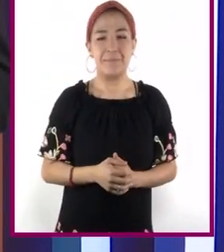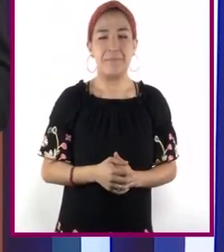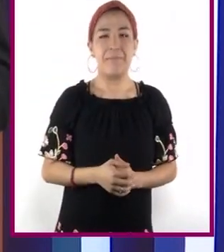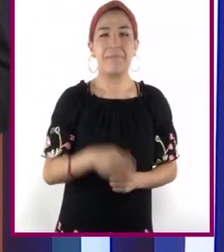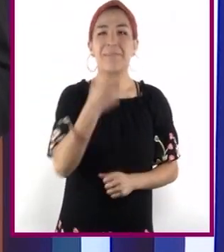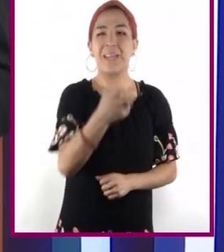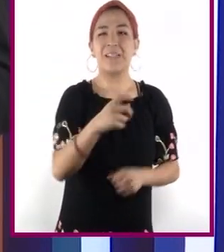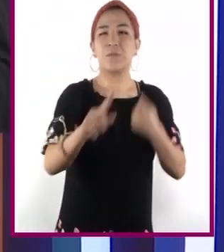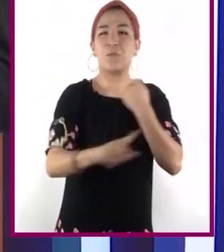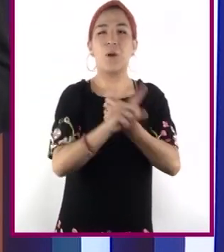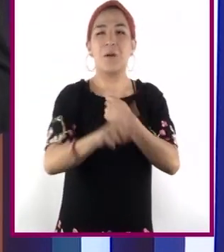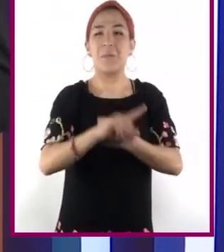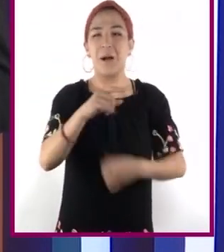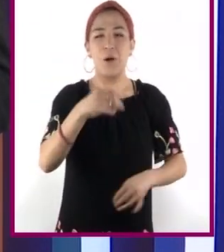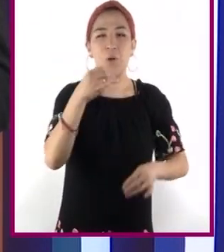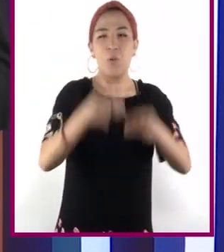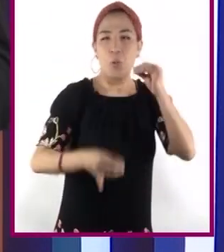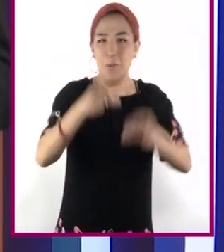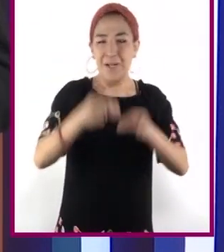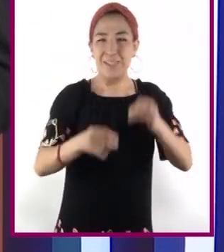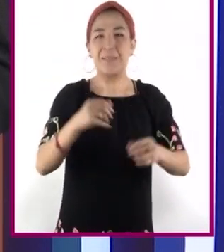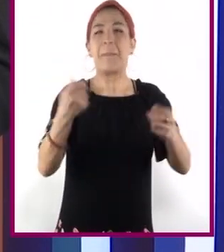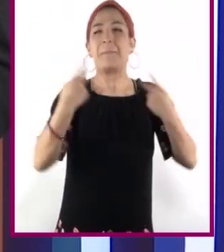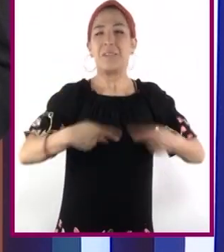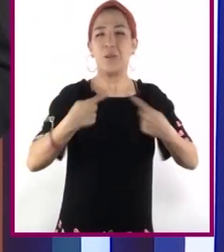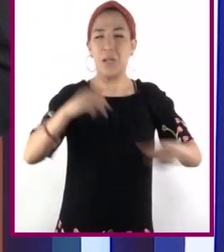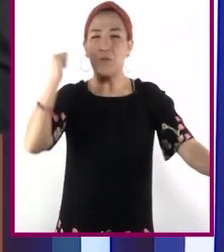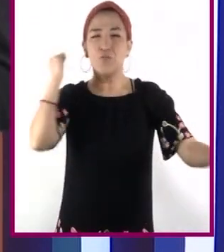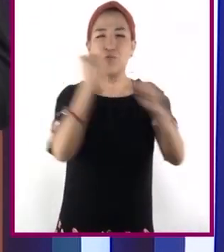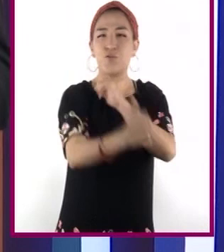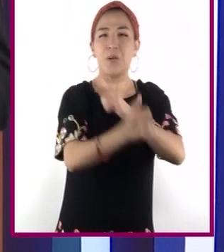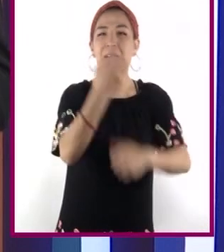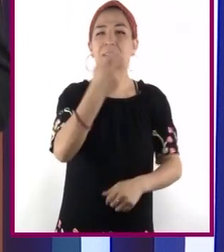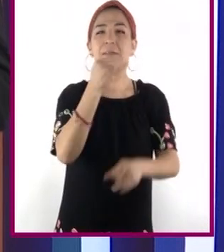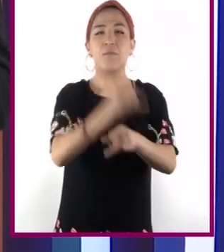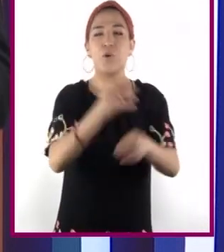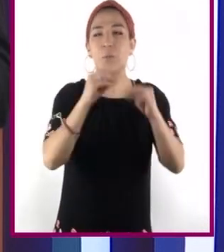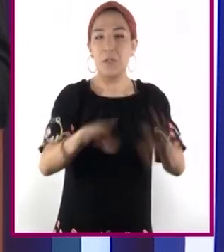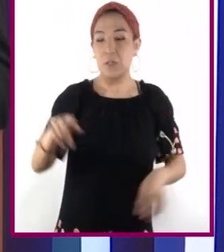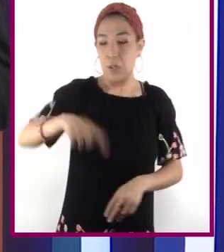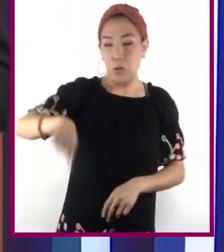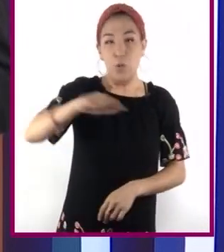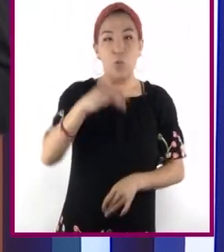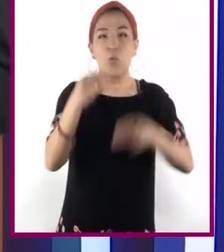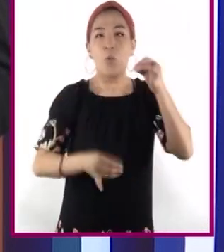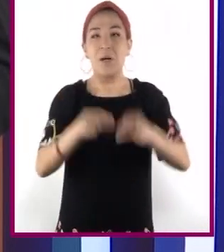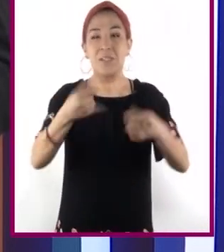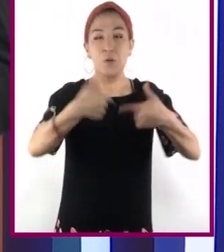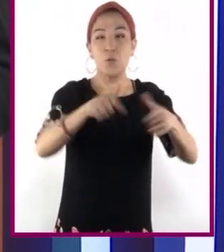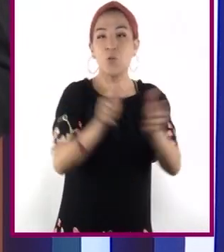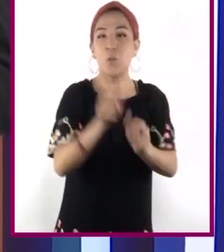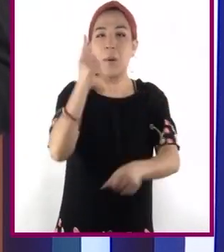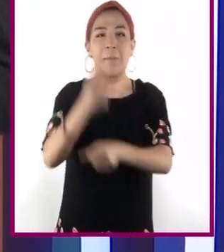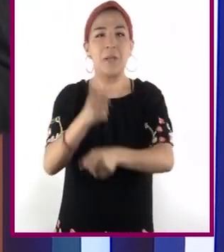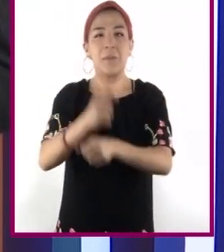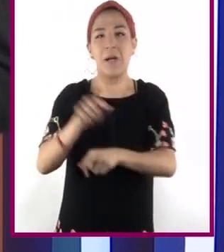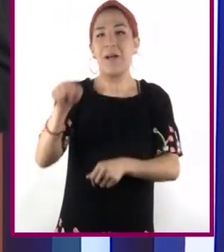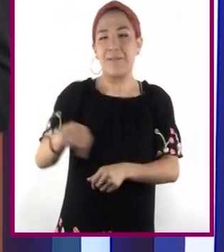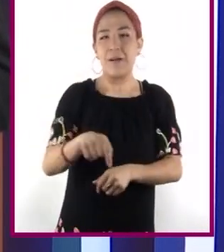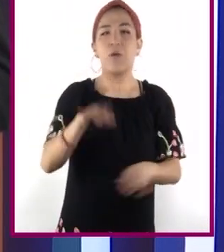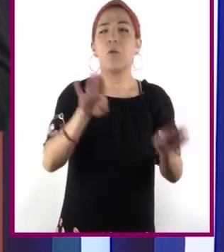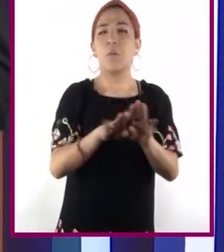del problema de los jueces y el corredor, los tiempos registrados por los jueces del grupo 1 tienen